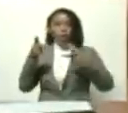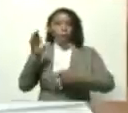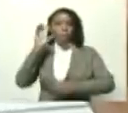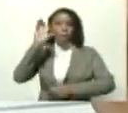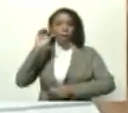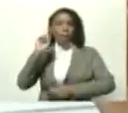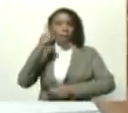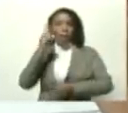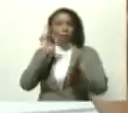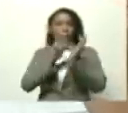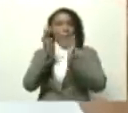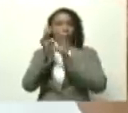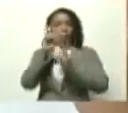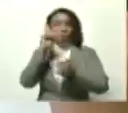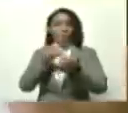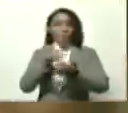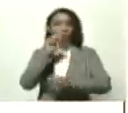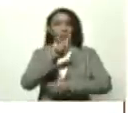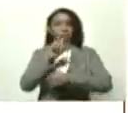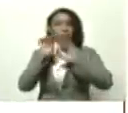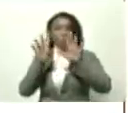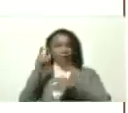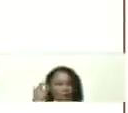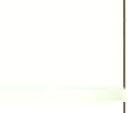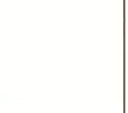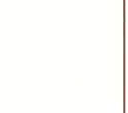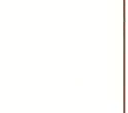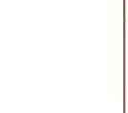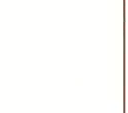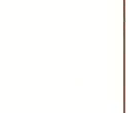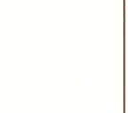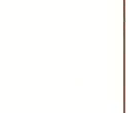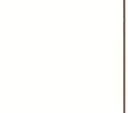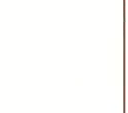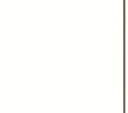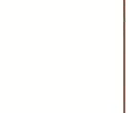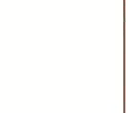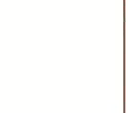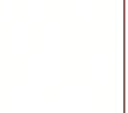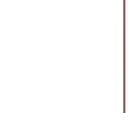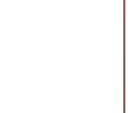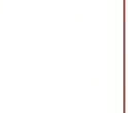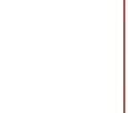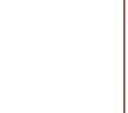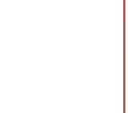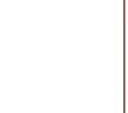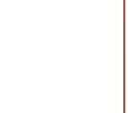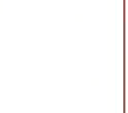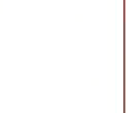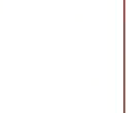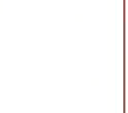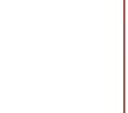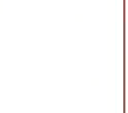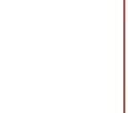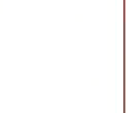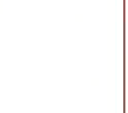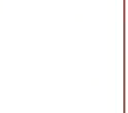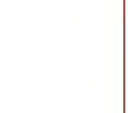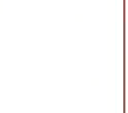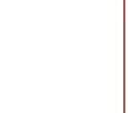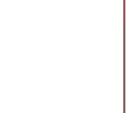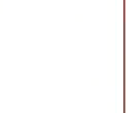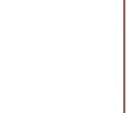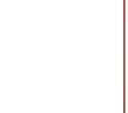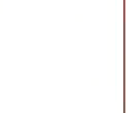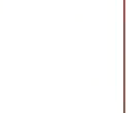1 de abril del 2019. ¿Le suena la fecha? 1 de abril del 2019. No ha hecho